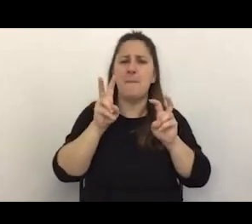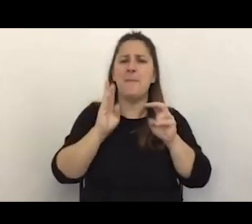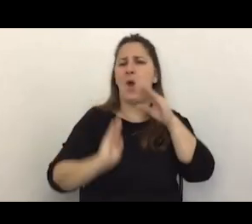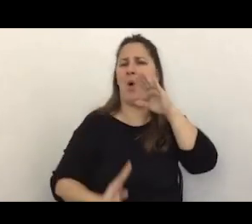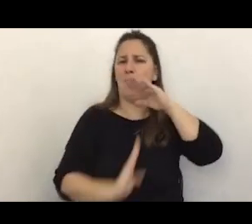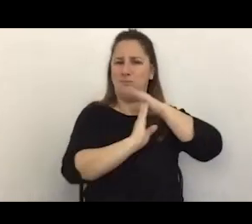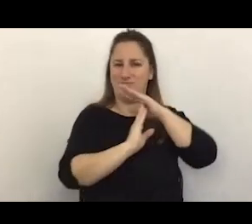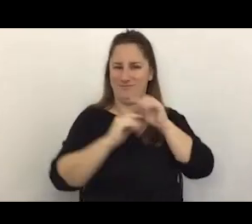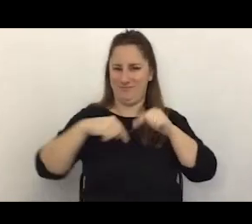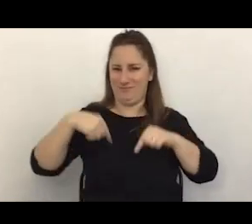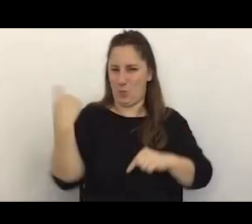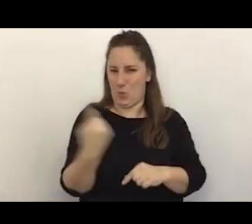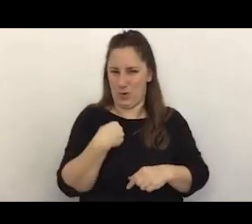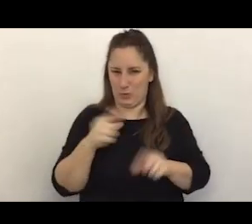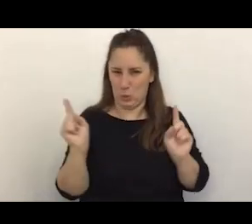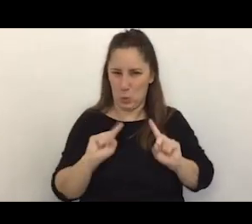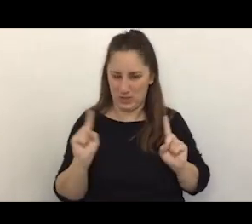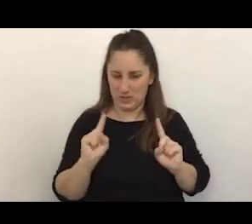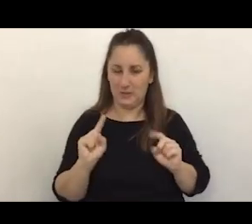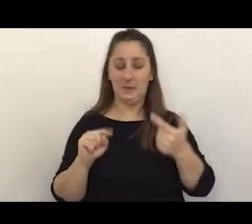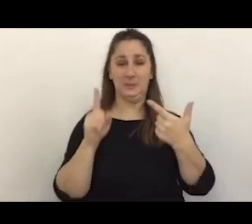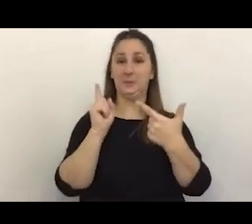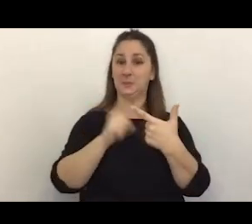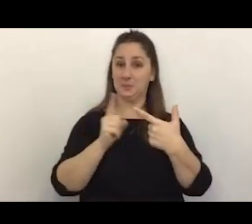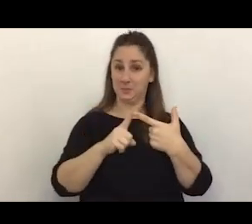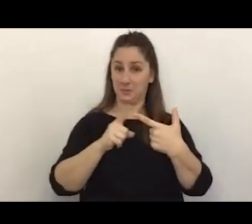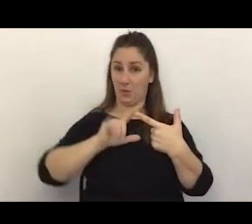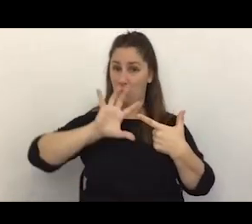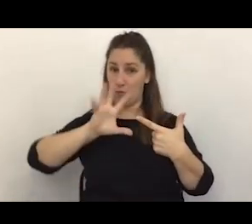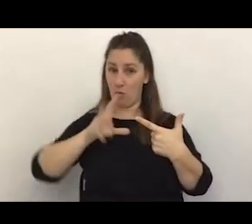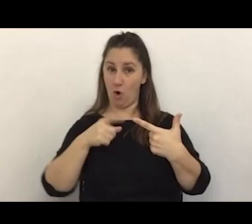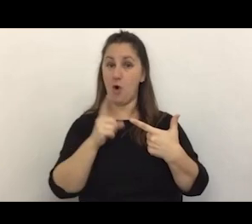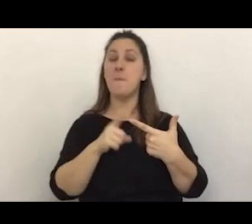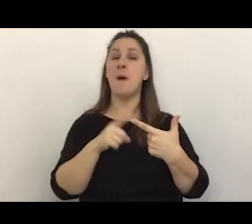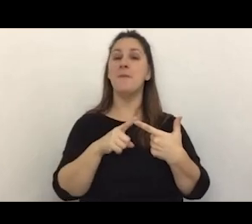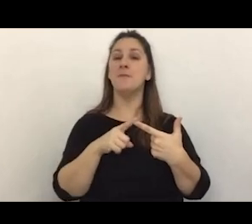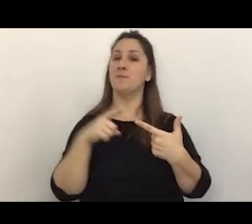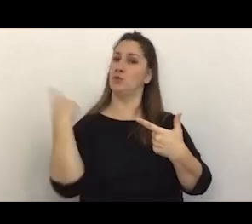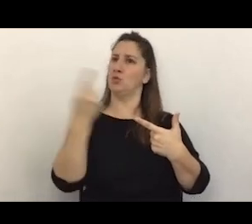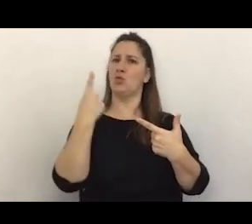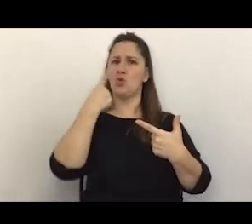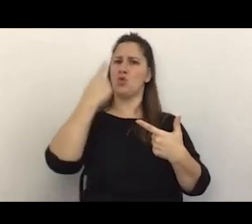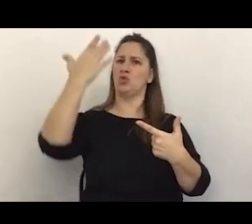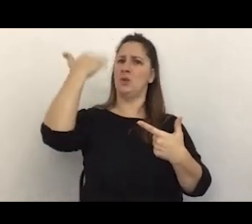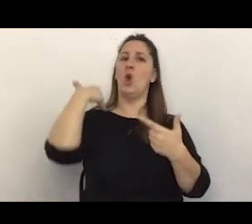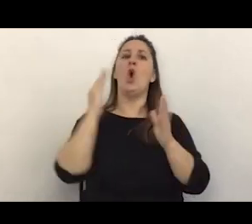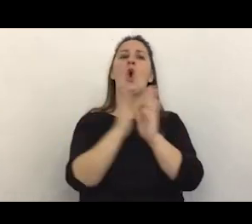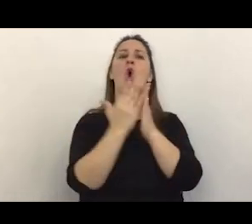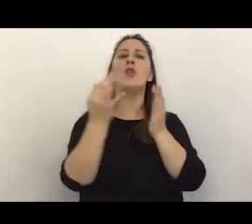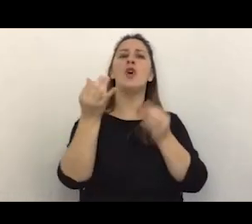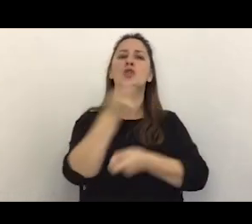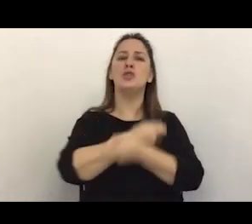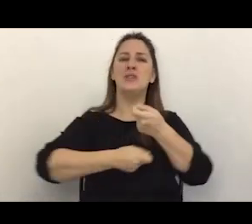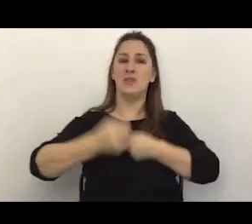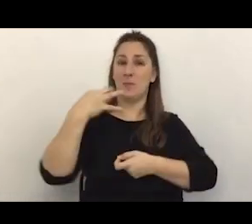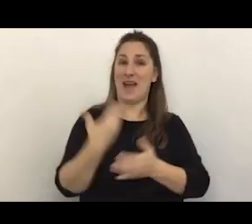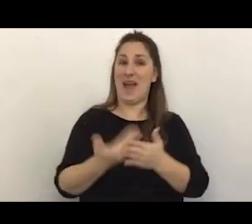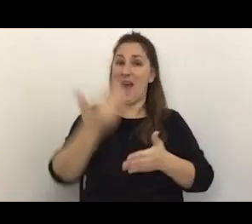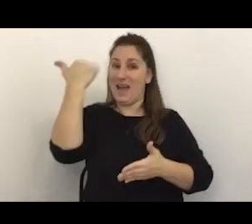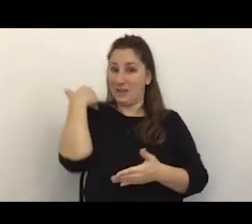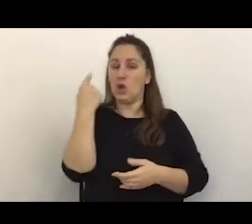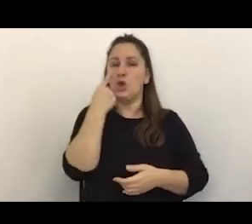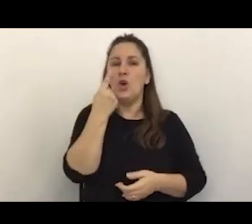de hoy. La segunda forma, que conocíamos antes del Código Civil y Comercial, es lo que se llama la